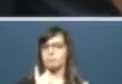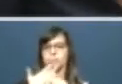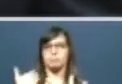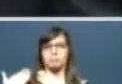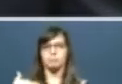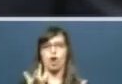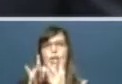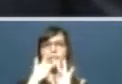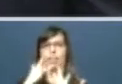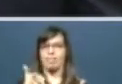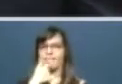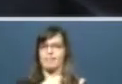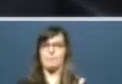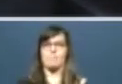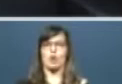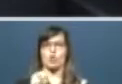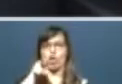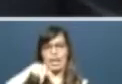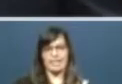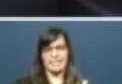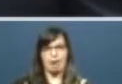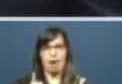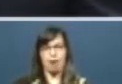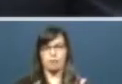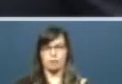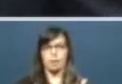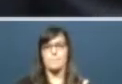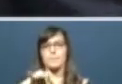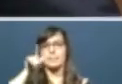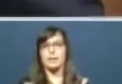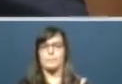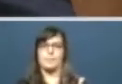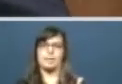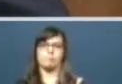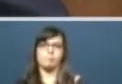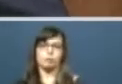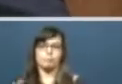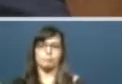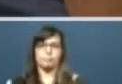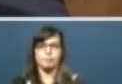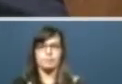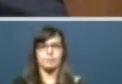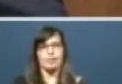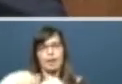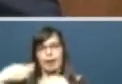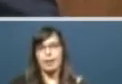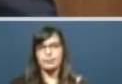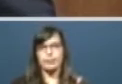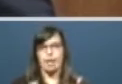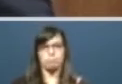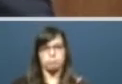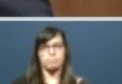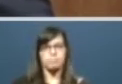financieras operativas en nuestro territorio así como con nuestra sociedad de garantía recíproca y ade gestión sodical para conseguir